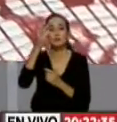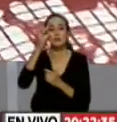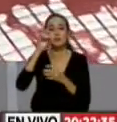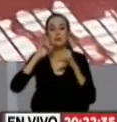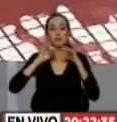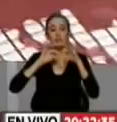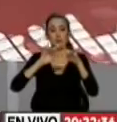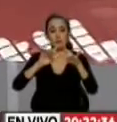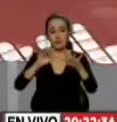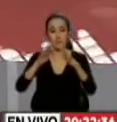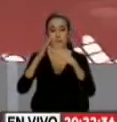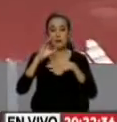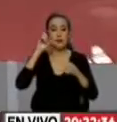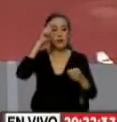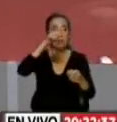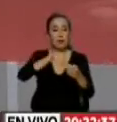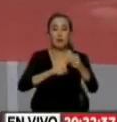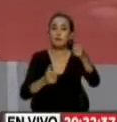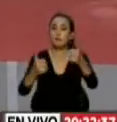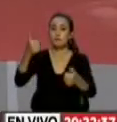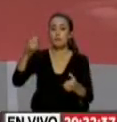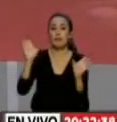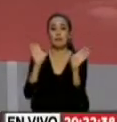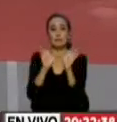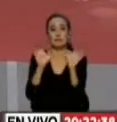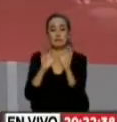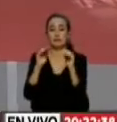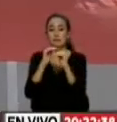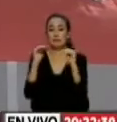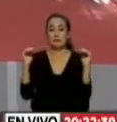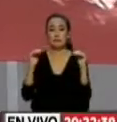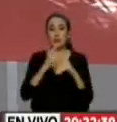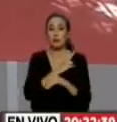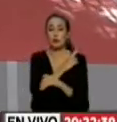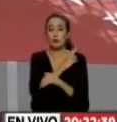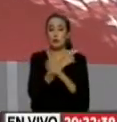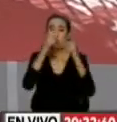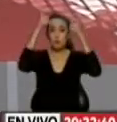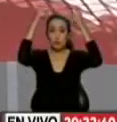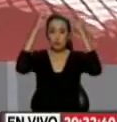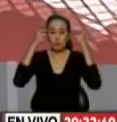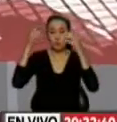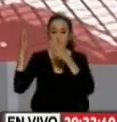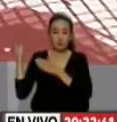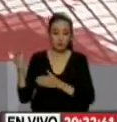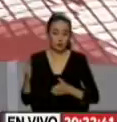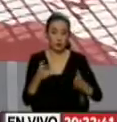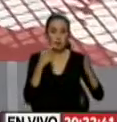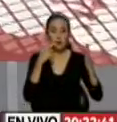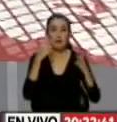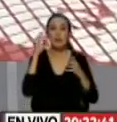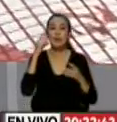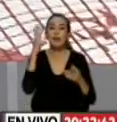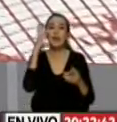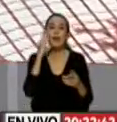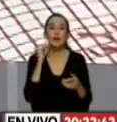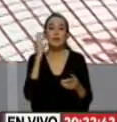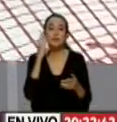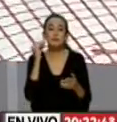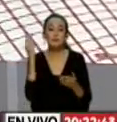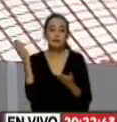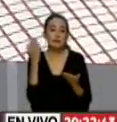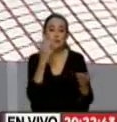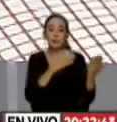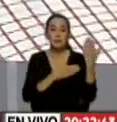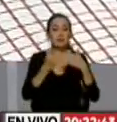Los postulantes deberán contar con título de tercer nivel, acreditar su trayectoria en la lucha contra la corrupción y además el manejo